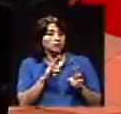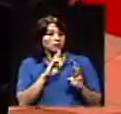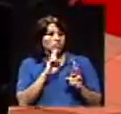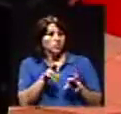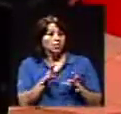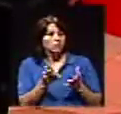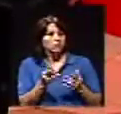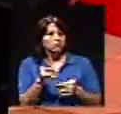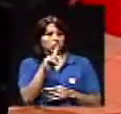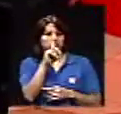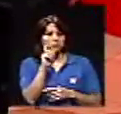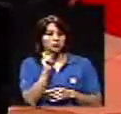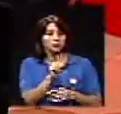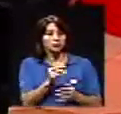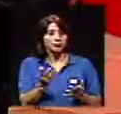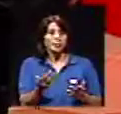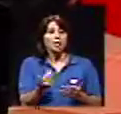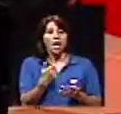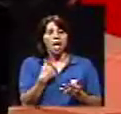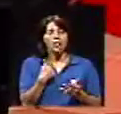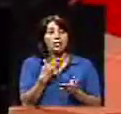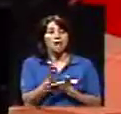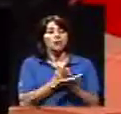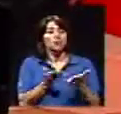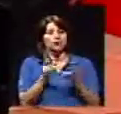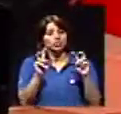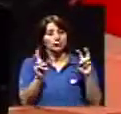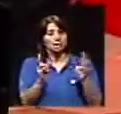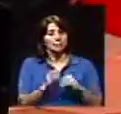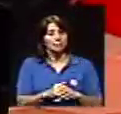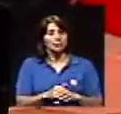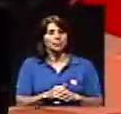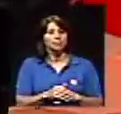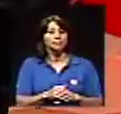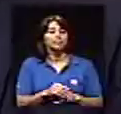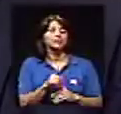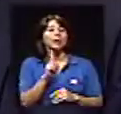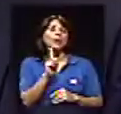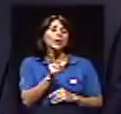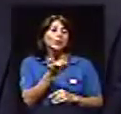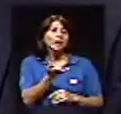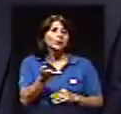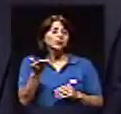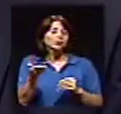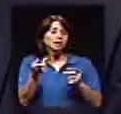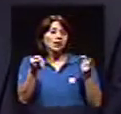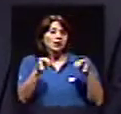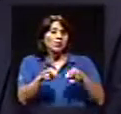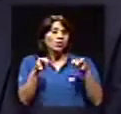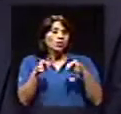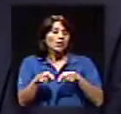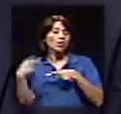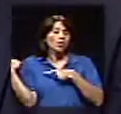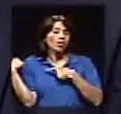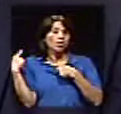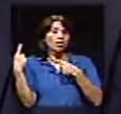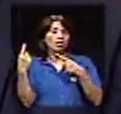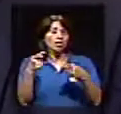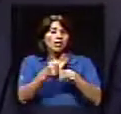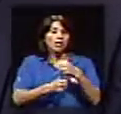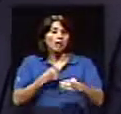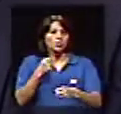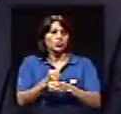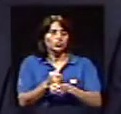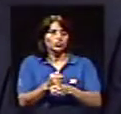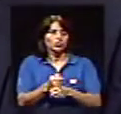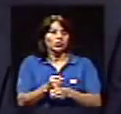algunos temas y una de las cosas que han ocurrido en todos estos años es que